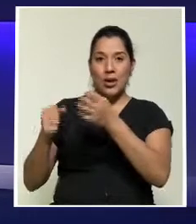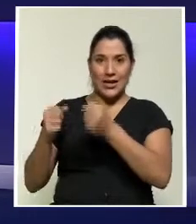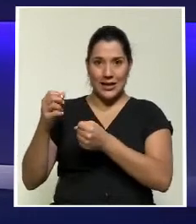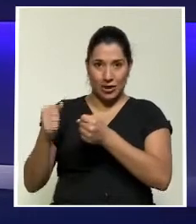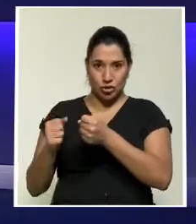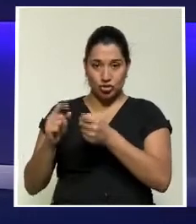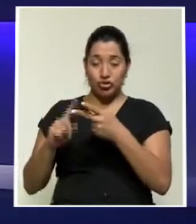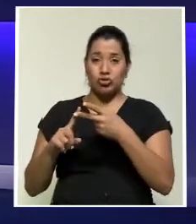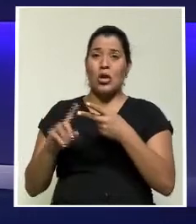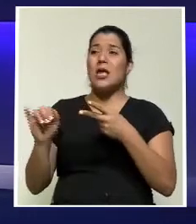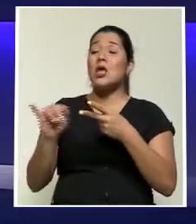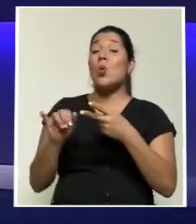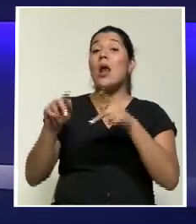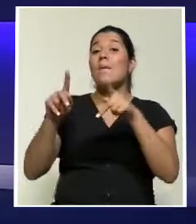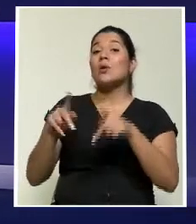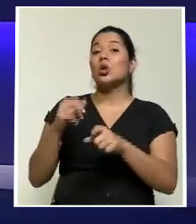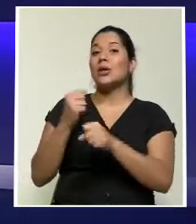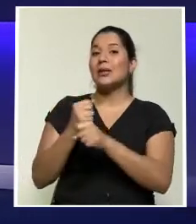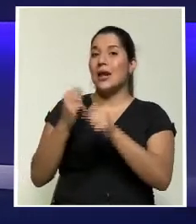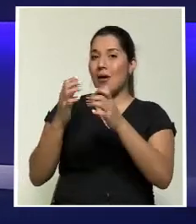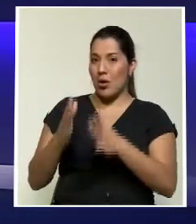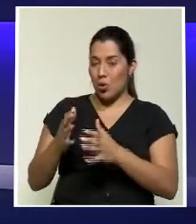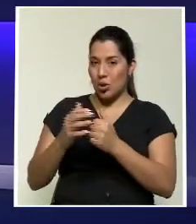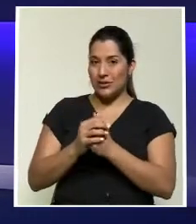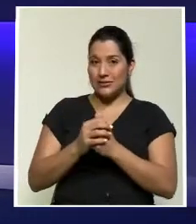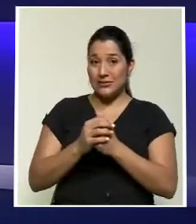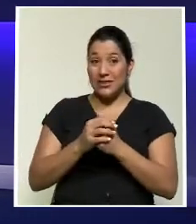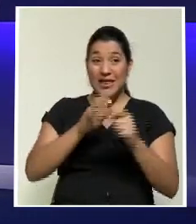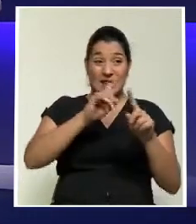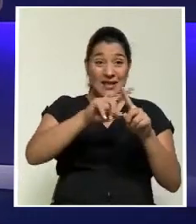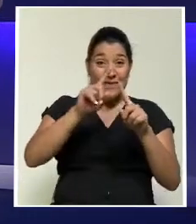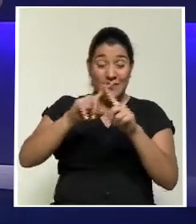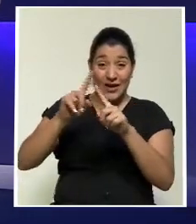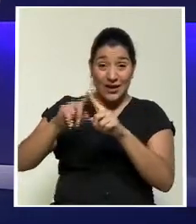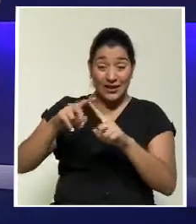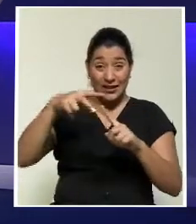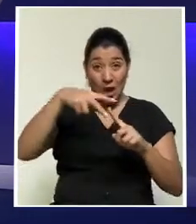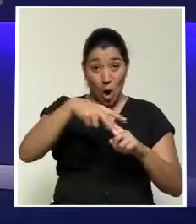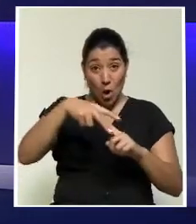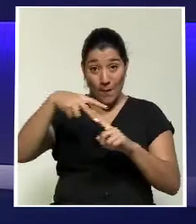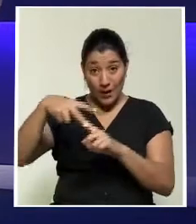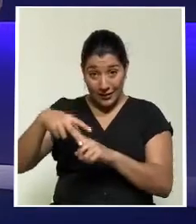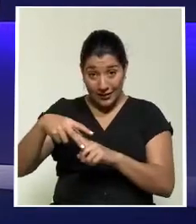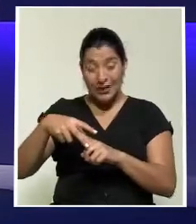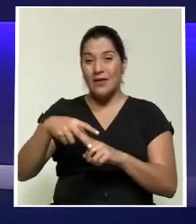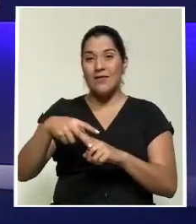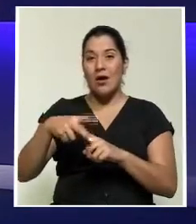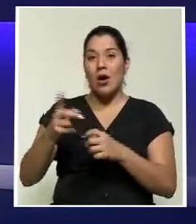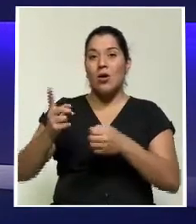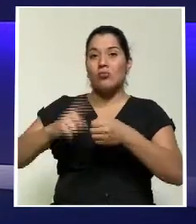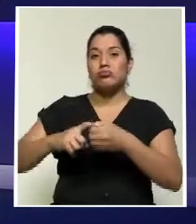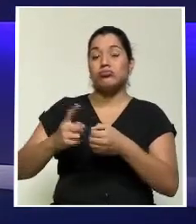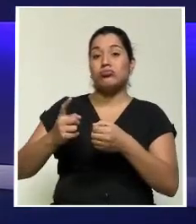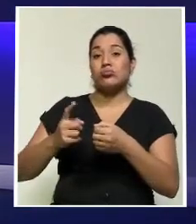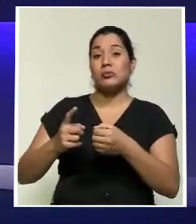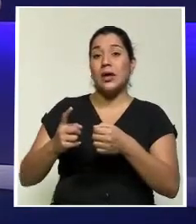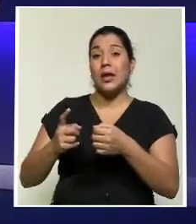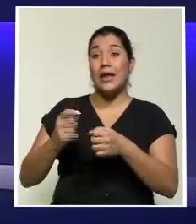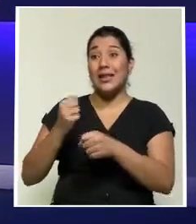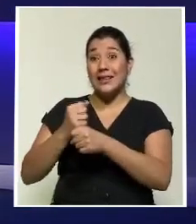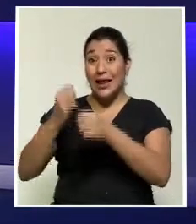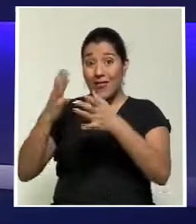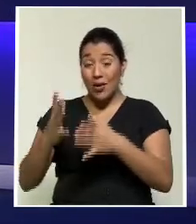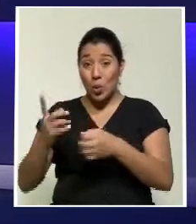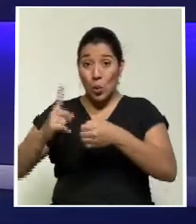también personas trabajadoras. Varias cooperativas de producción han ido asociando también a las personas trabajadoras en la